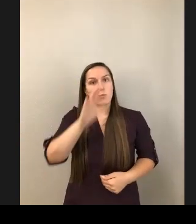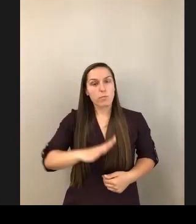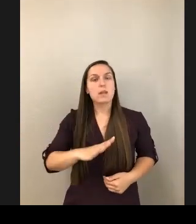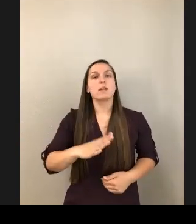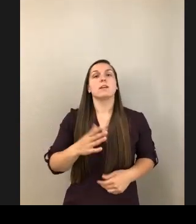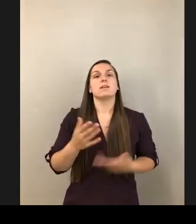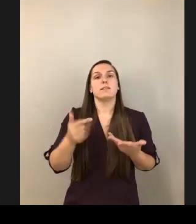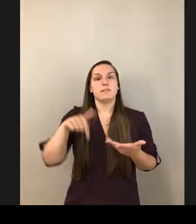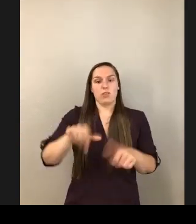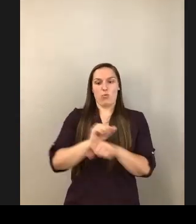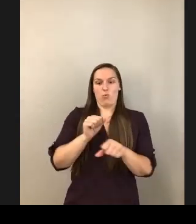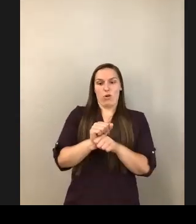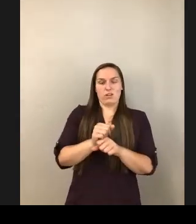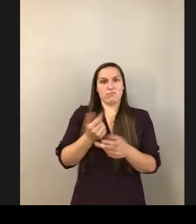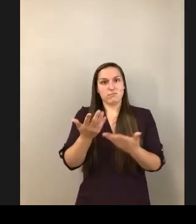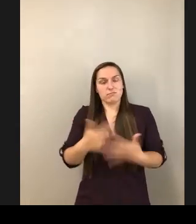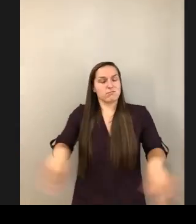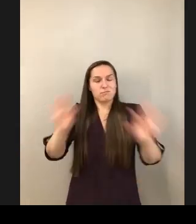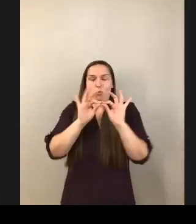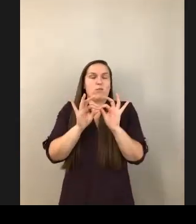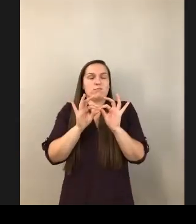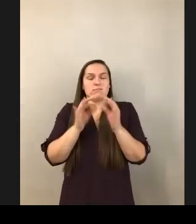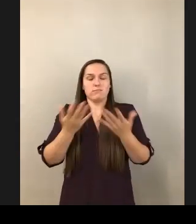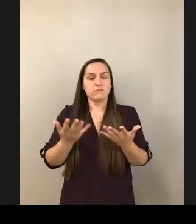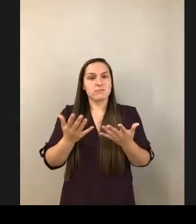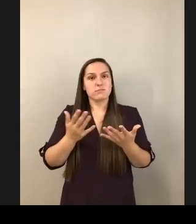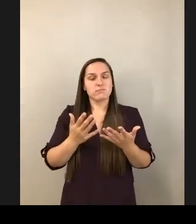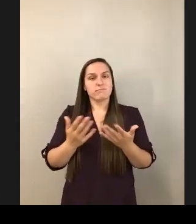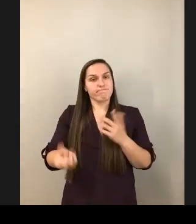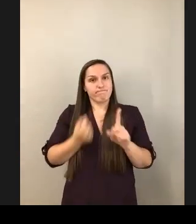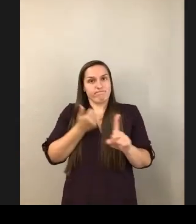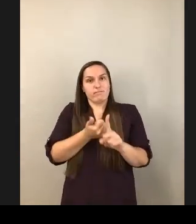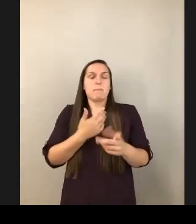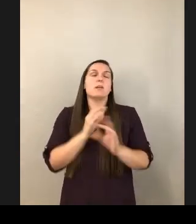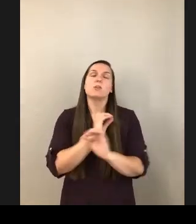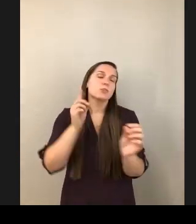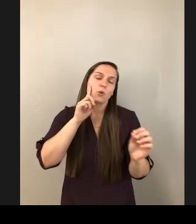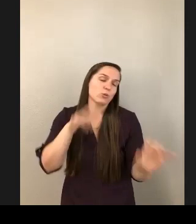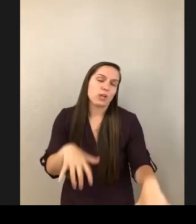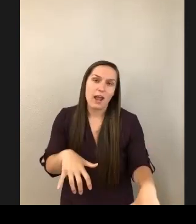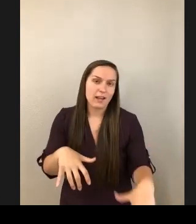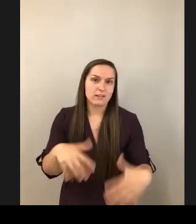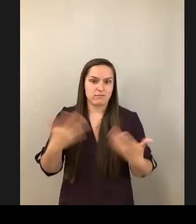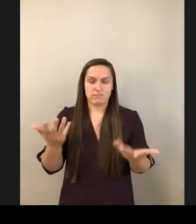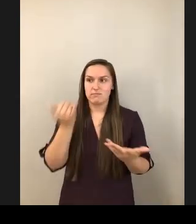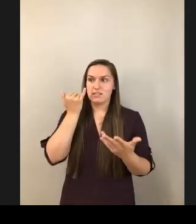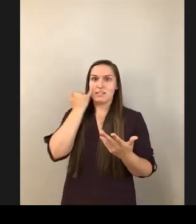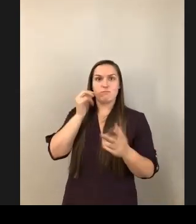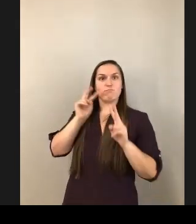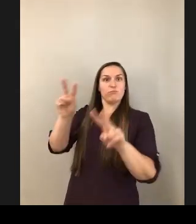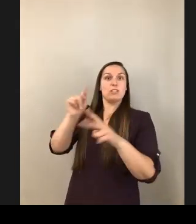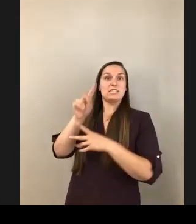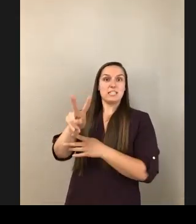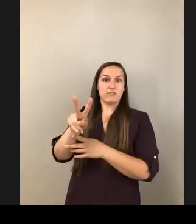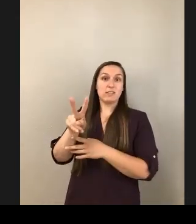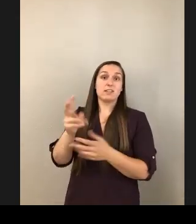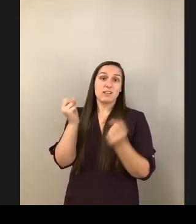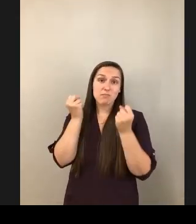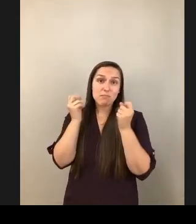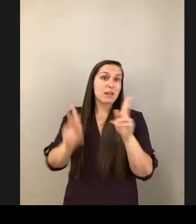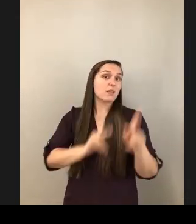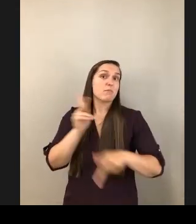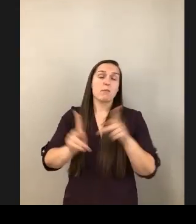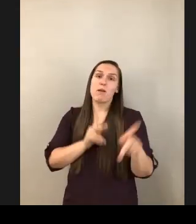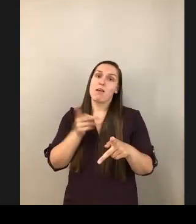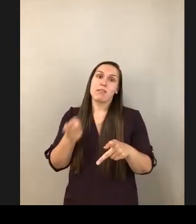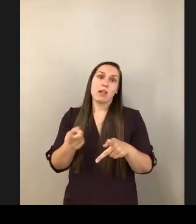espacio y cada parte de la comunidad. Este papel es muy importante para mí y no es sorpresa que si